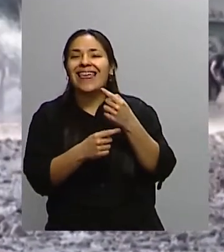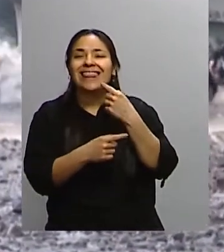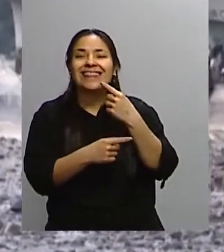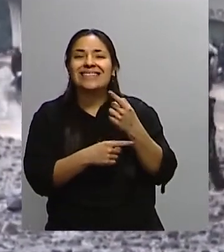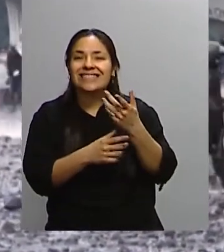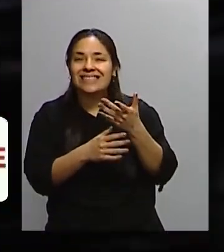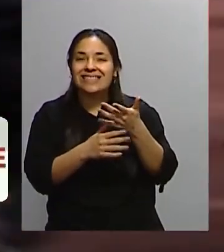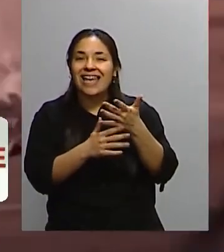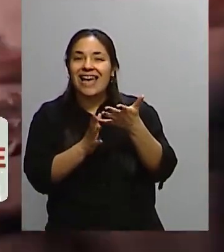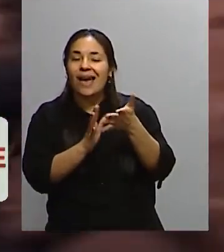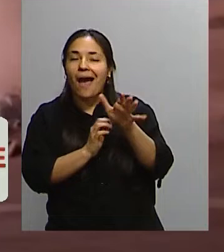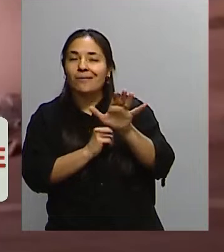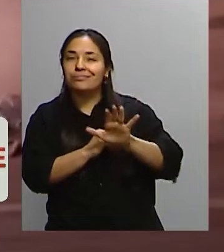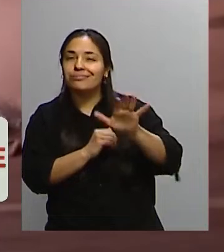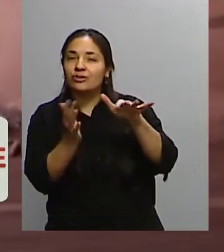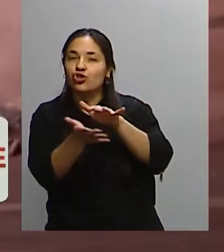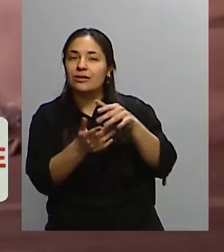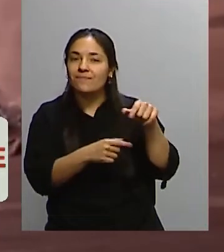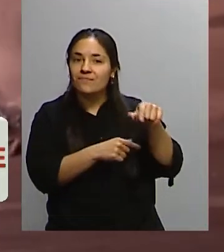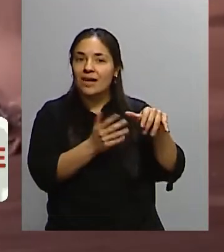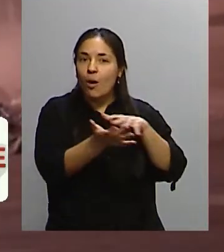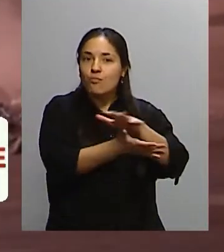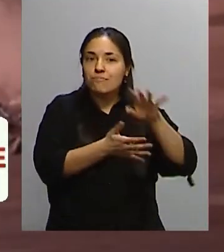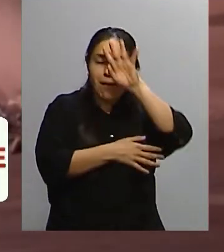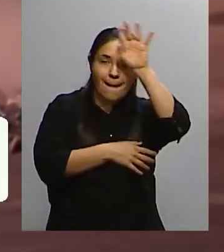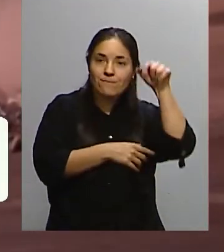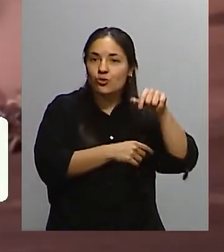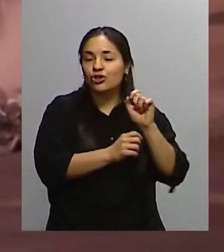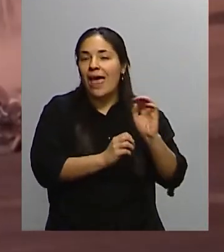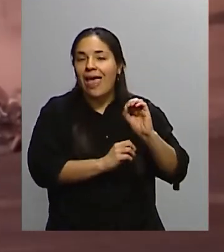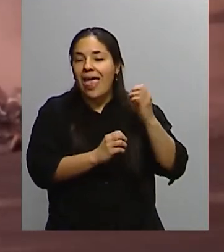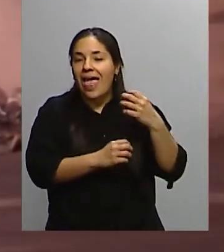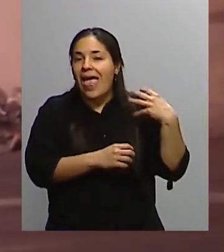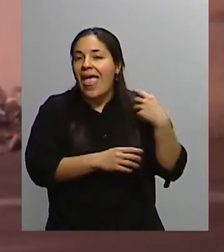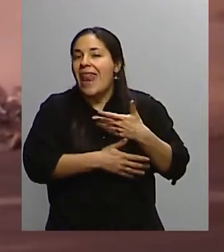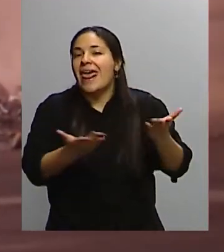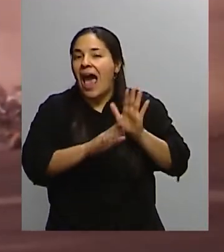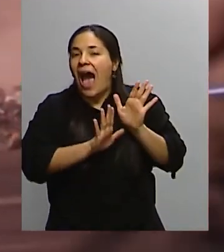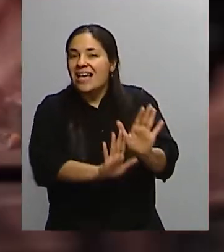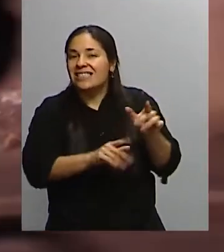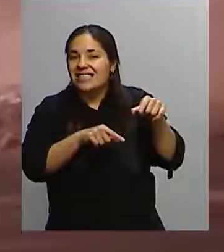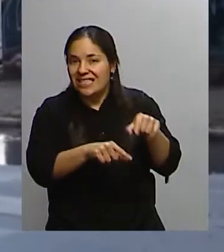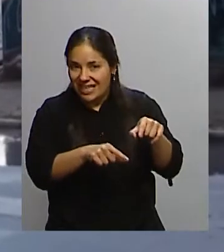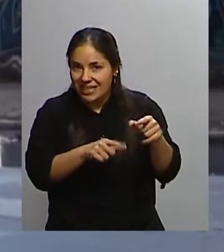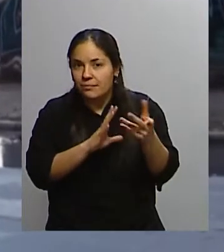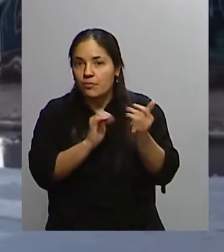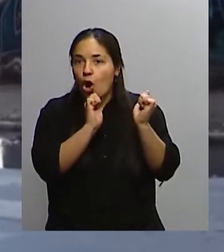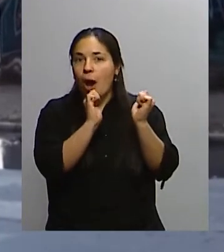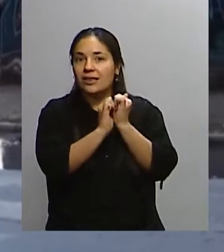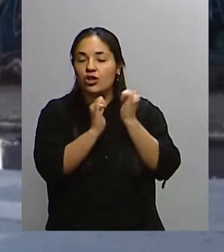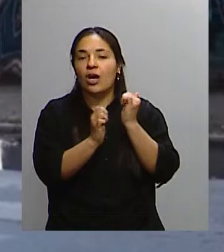o sugiriendo que sería algo generalizado el pueblo mapuche, Ujú. en todas las historias relativas a